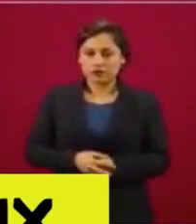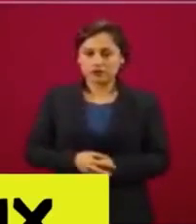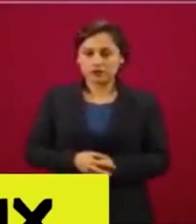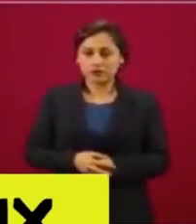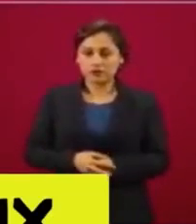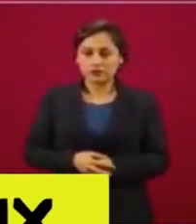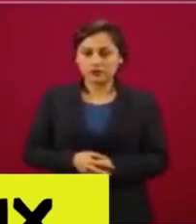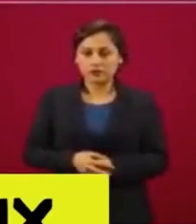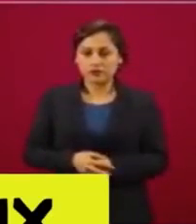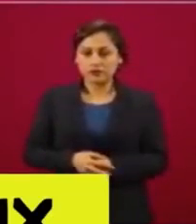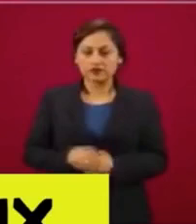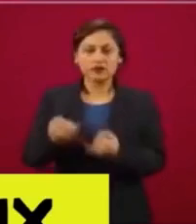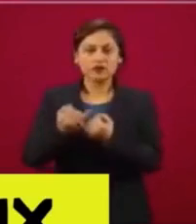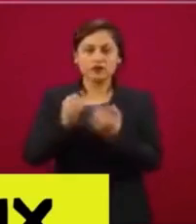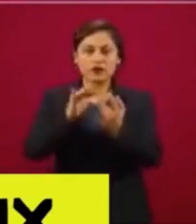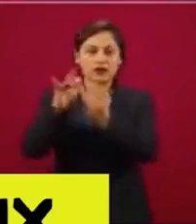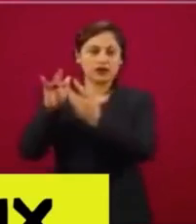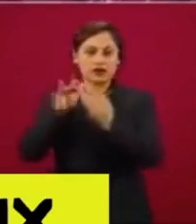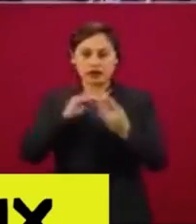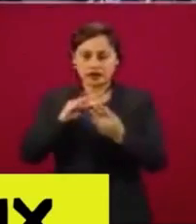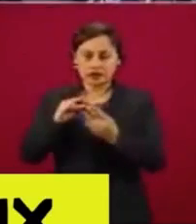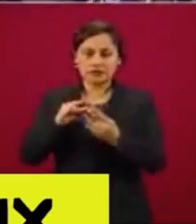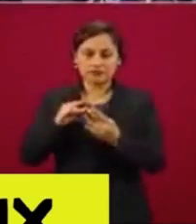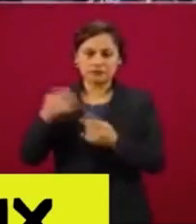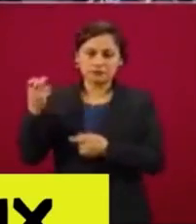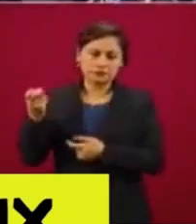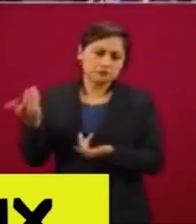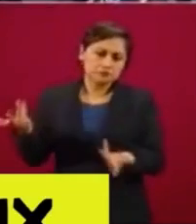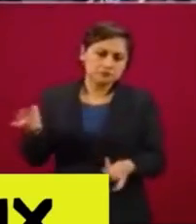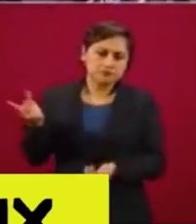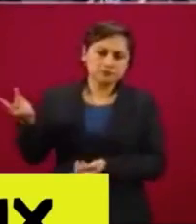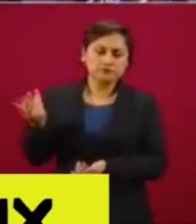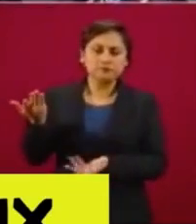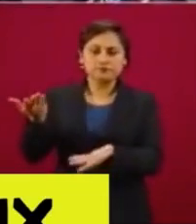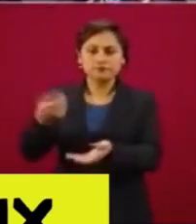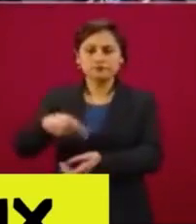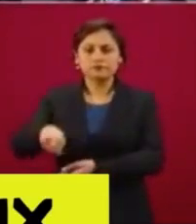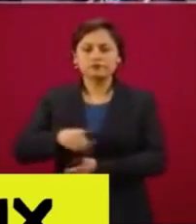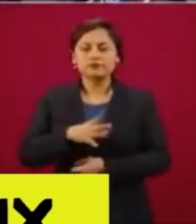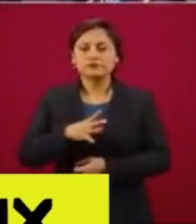de lo de las redes. Eso. Entonces, ahí tienen.